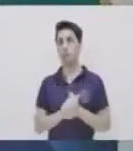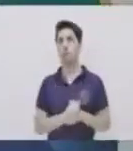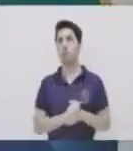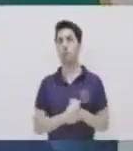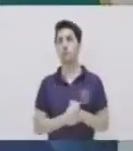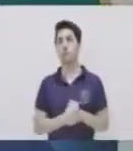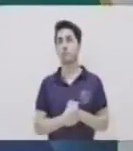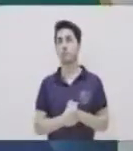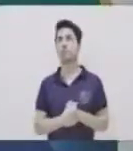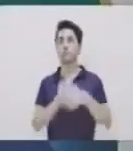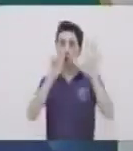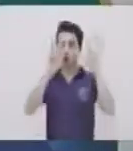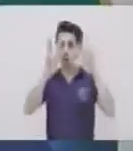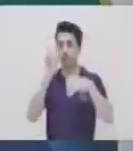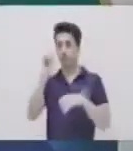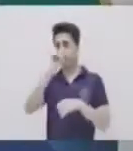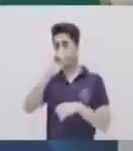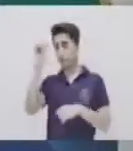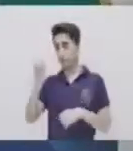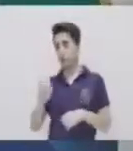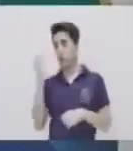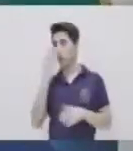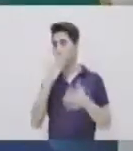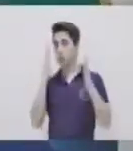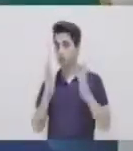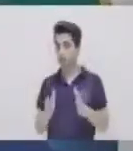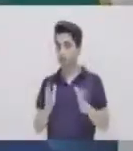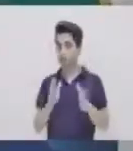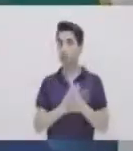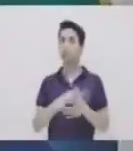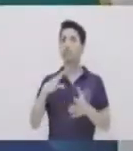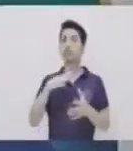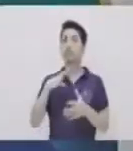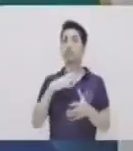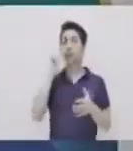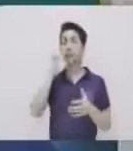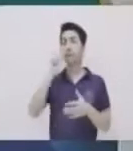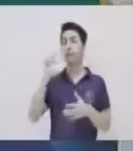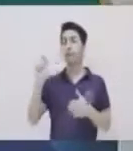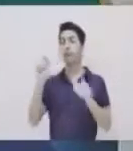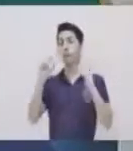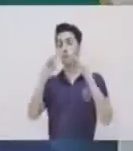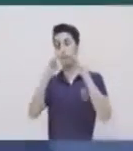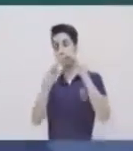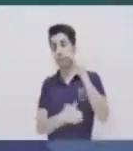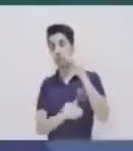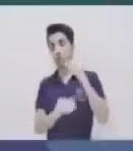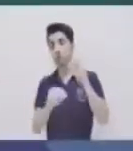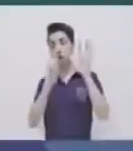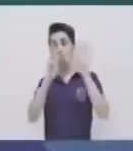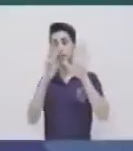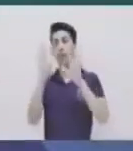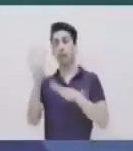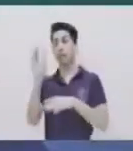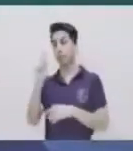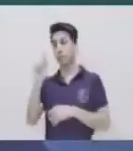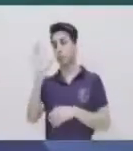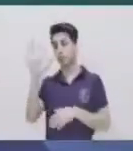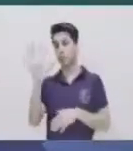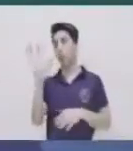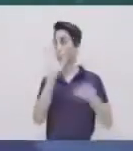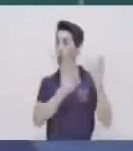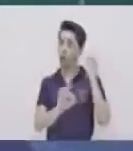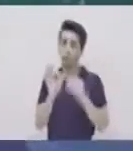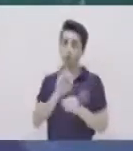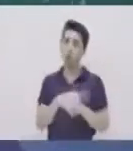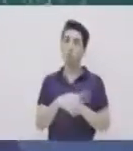Entonces el 80% de los estudiantes obtuvo una nota más pequeña a